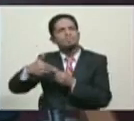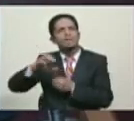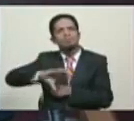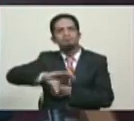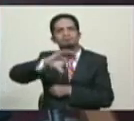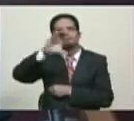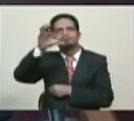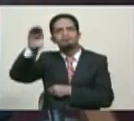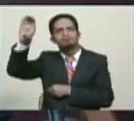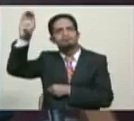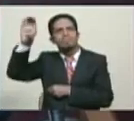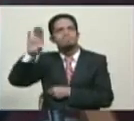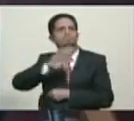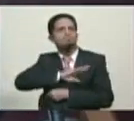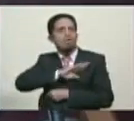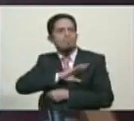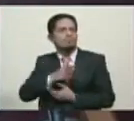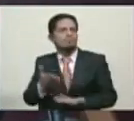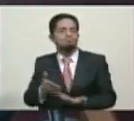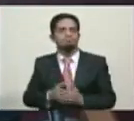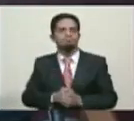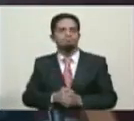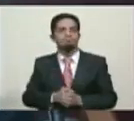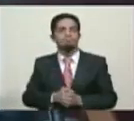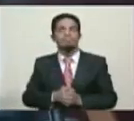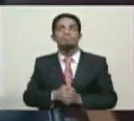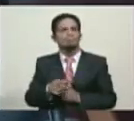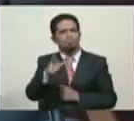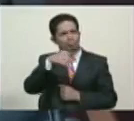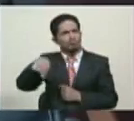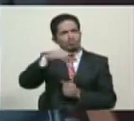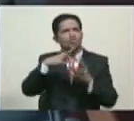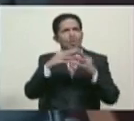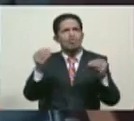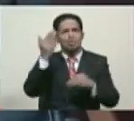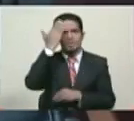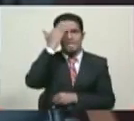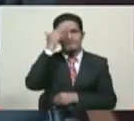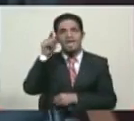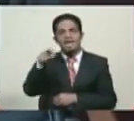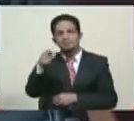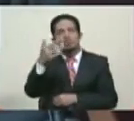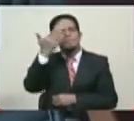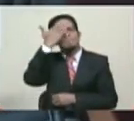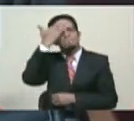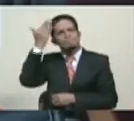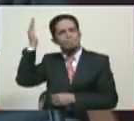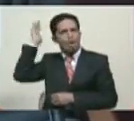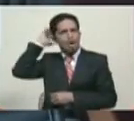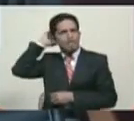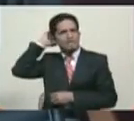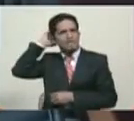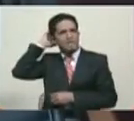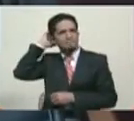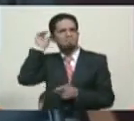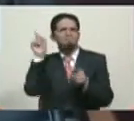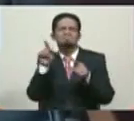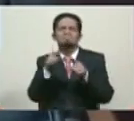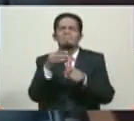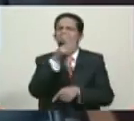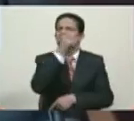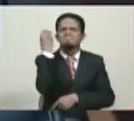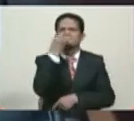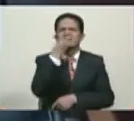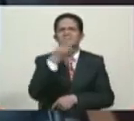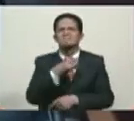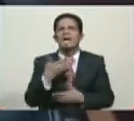orimulsión. Para nadie es un secreto que esa gran hipocresía petrolera, ese maquillaje, solo